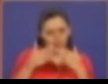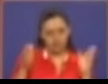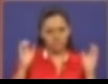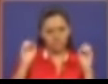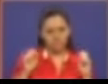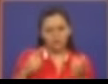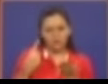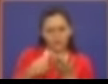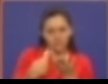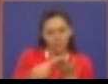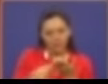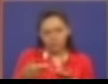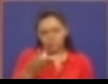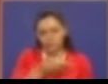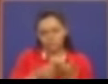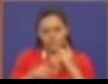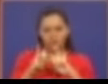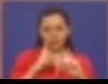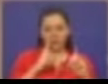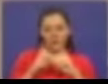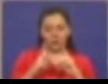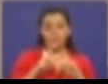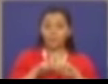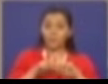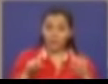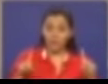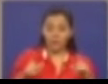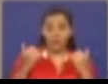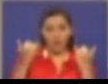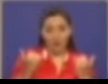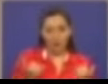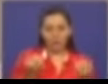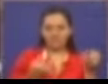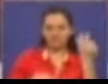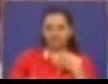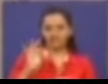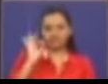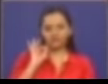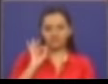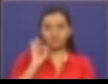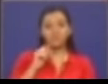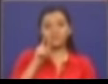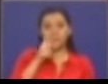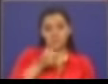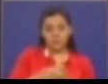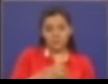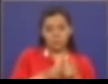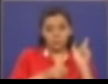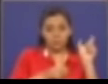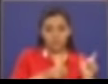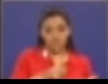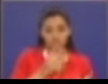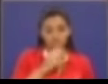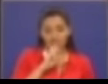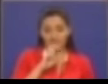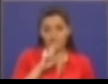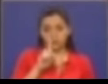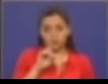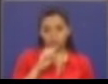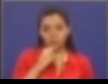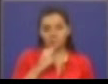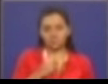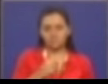al debate y al diálogo. Sin embargo, ahora sostienen todo lo contrario. El mismo Nelson Erazo esta